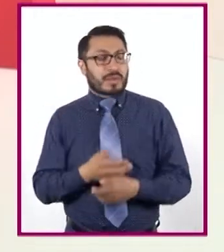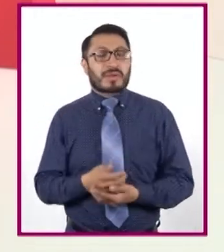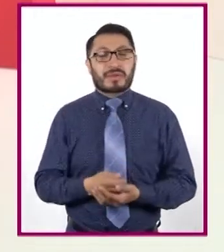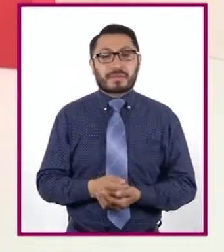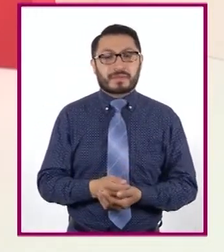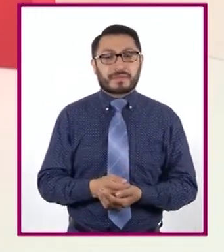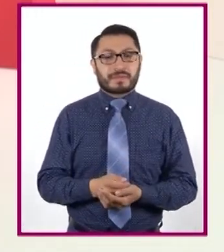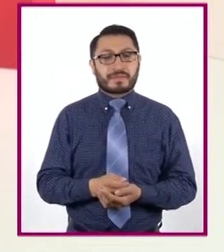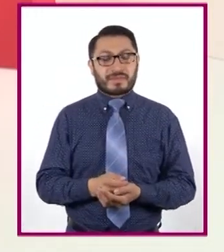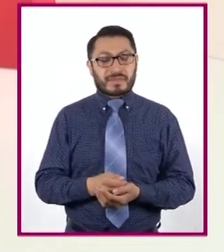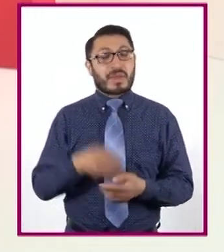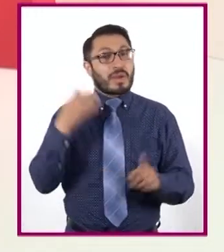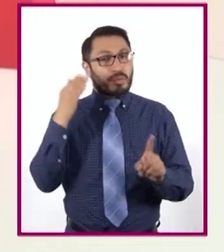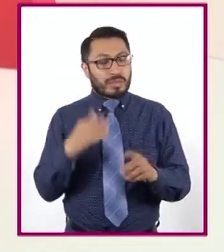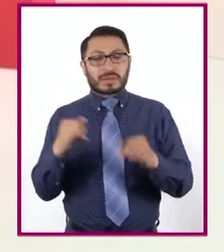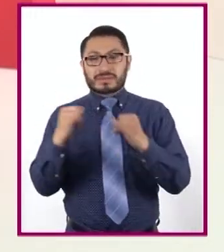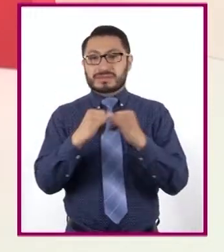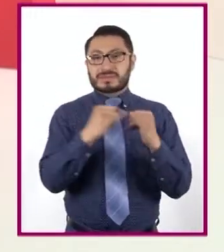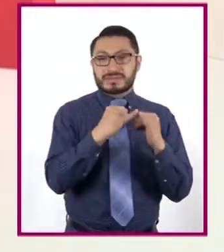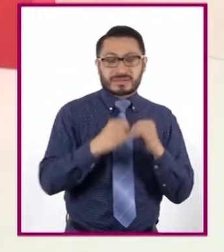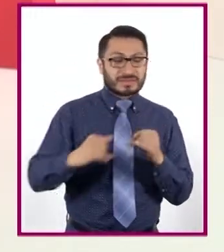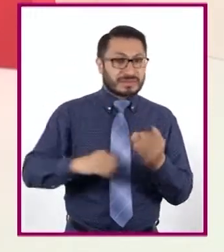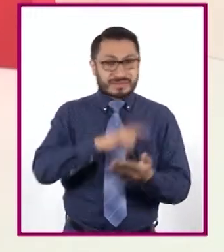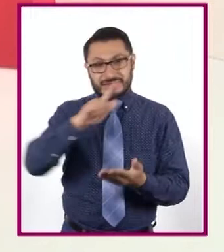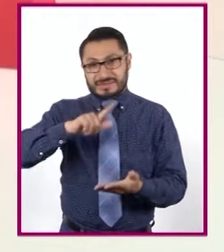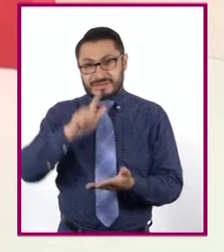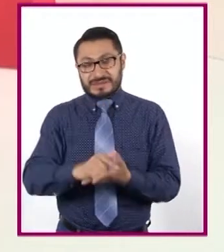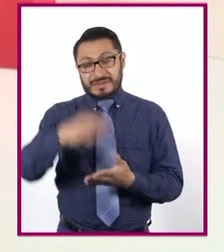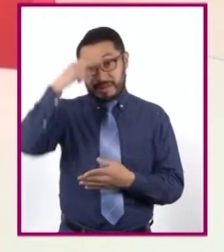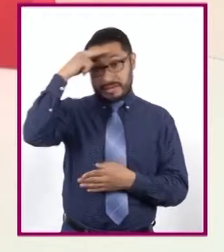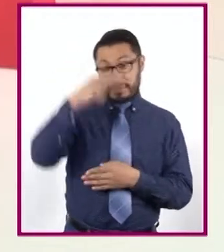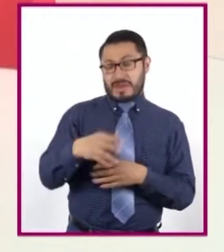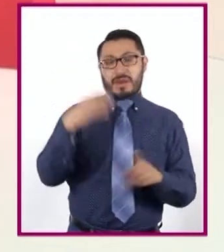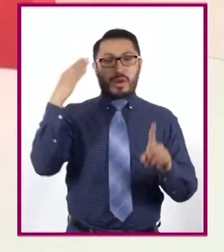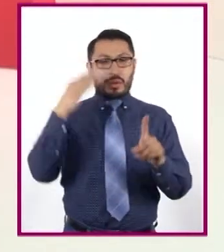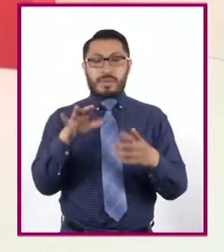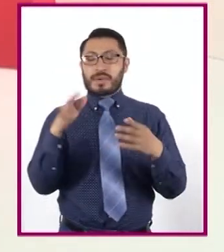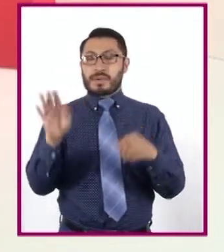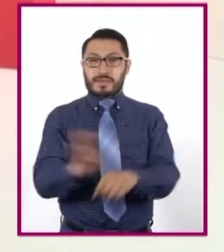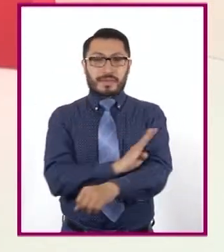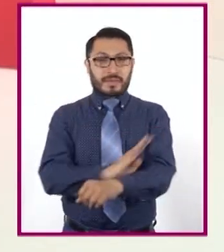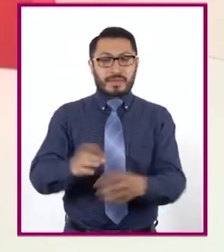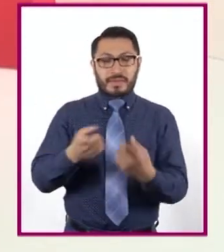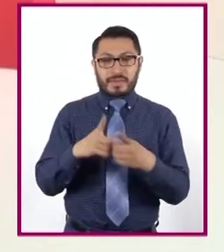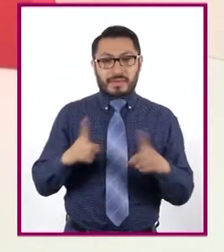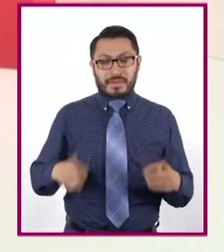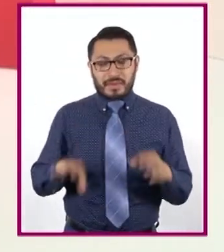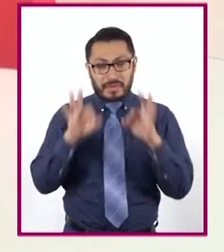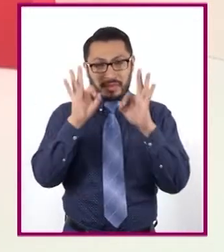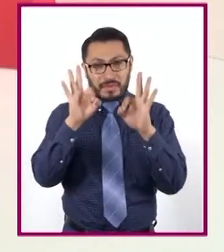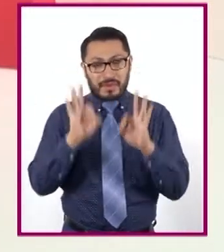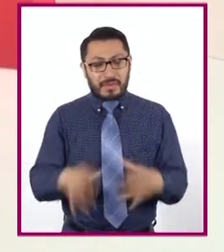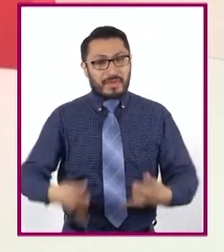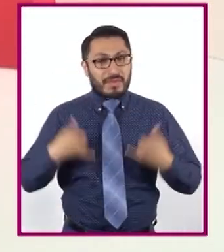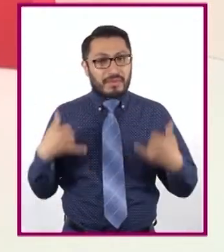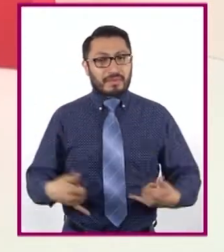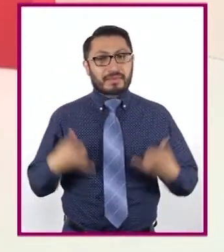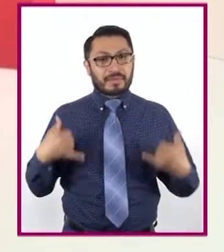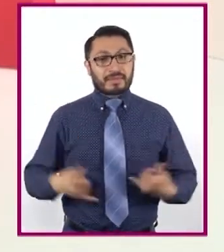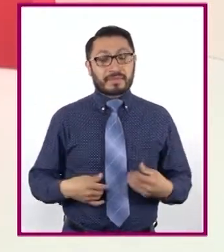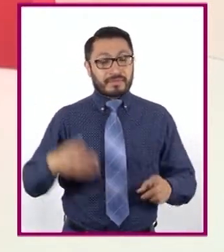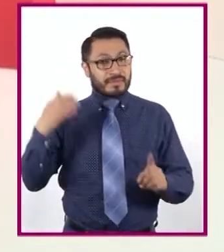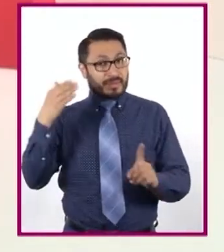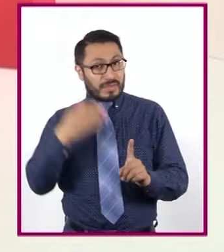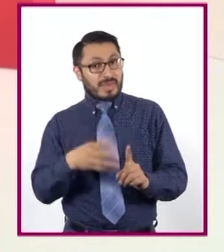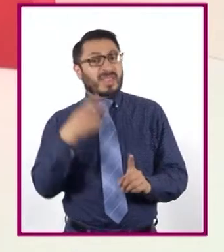tienen instituciones y leyes en México para favorecer el desarrollo integral de las y los adolescentes, para lo